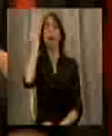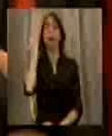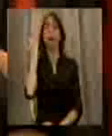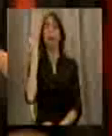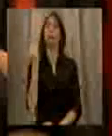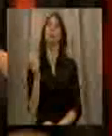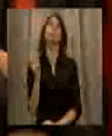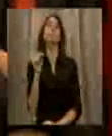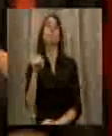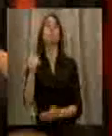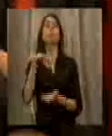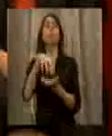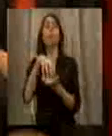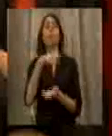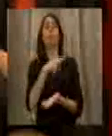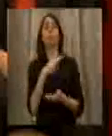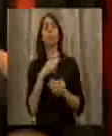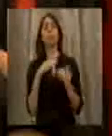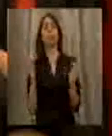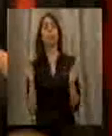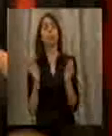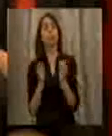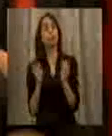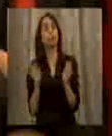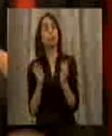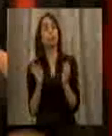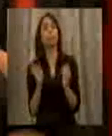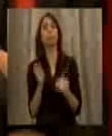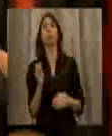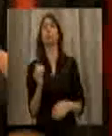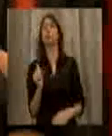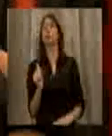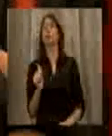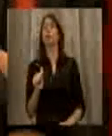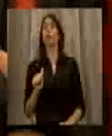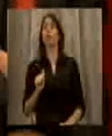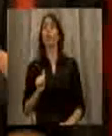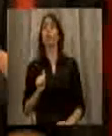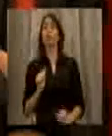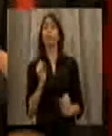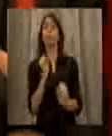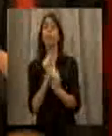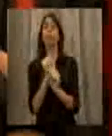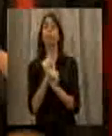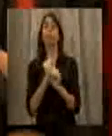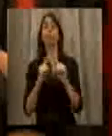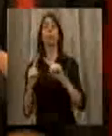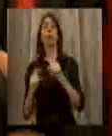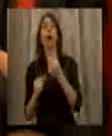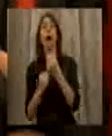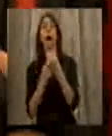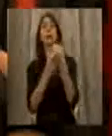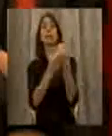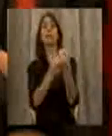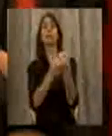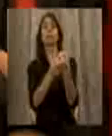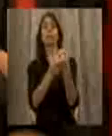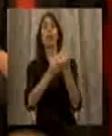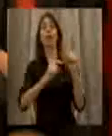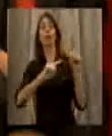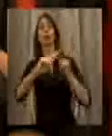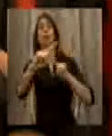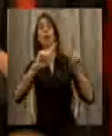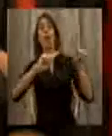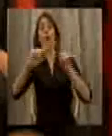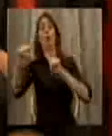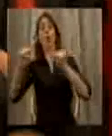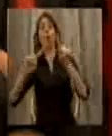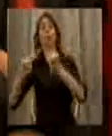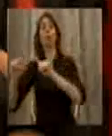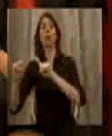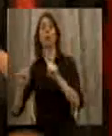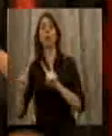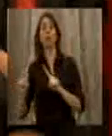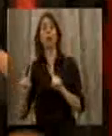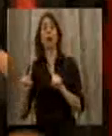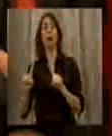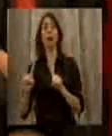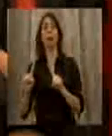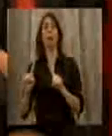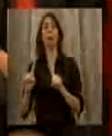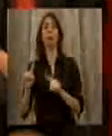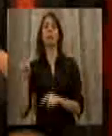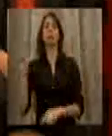saben que este es un ministerio pequeño, un ministerio que cumple fundamentalmente funciones de asesoría y coordinación